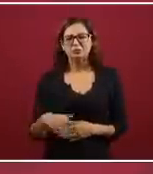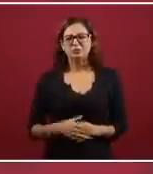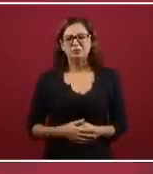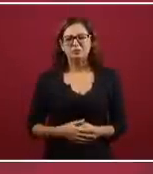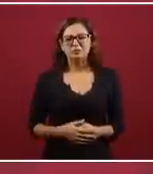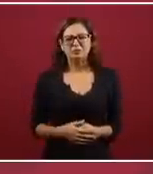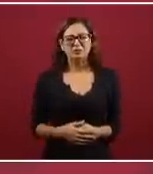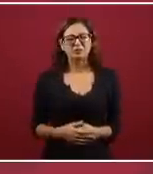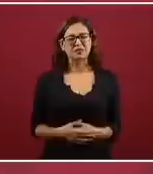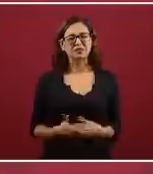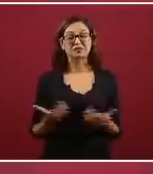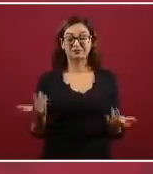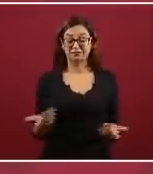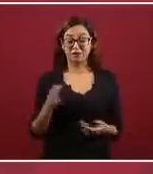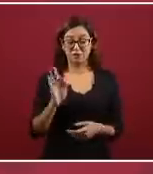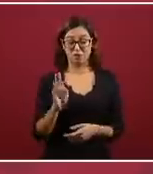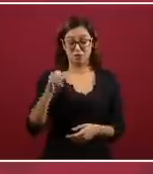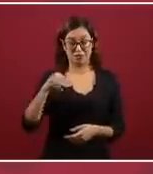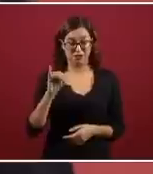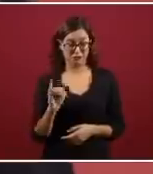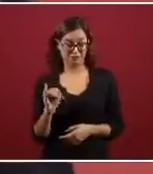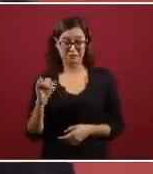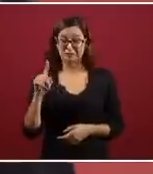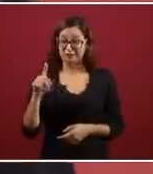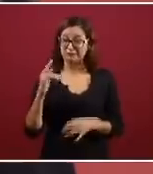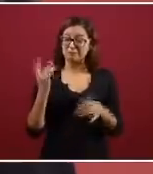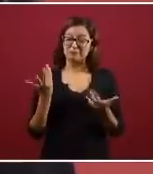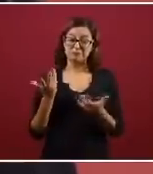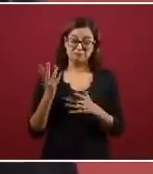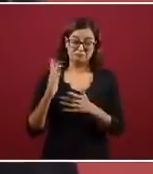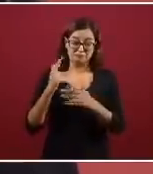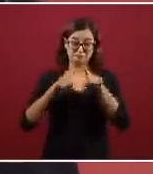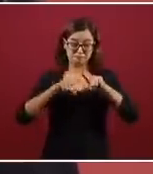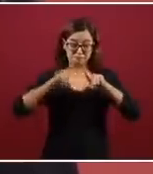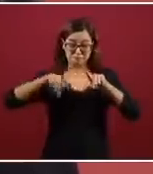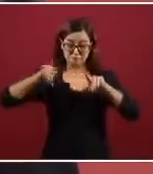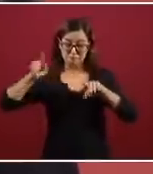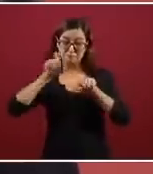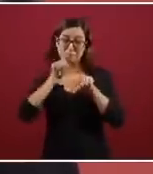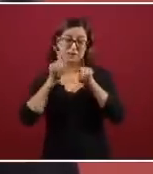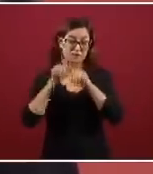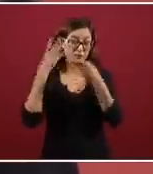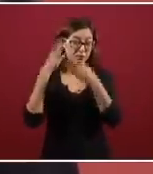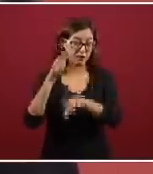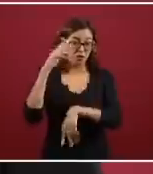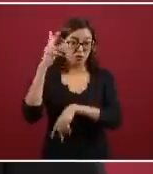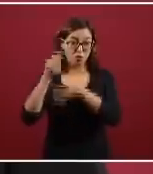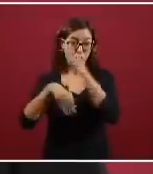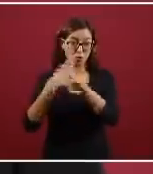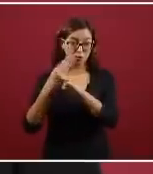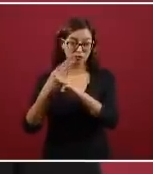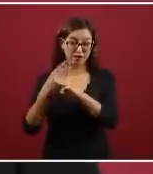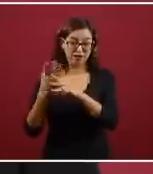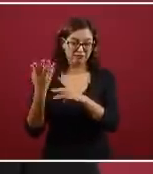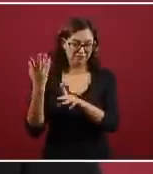del Fondo Monetario Internacional y del Banco Mundial, de estos organismos que apoyaron esa